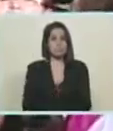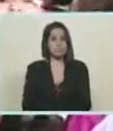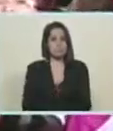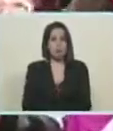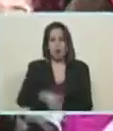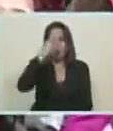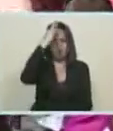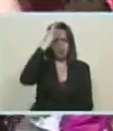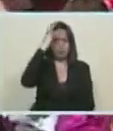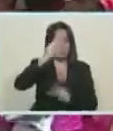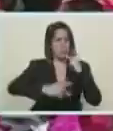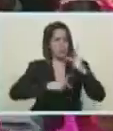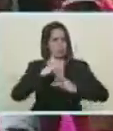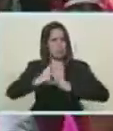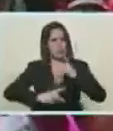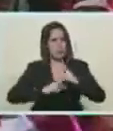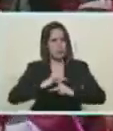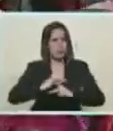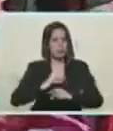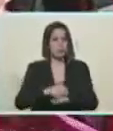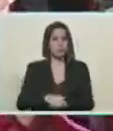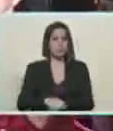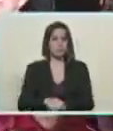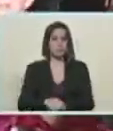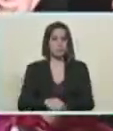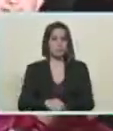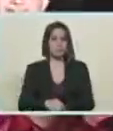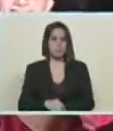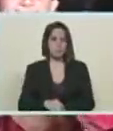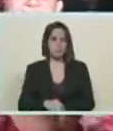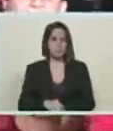los consejos productivos.